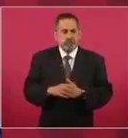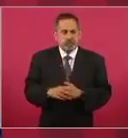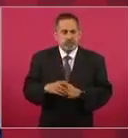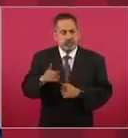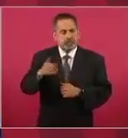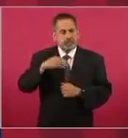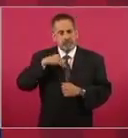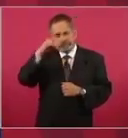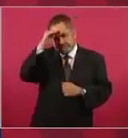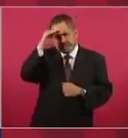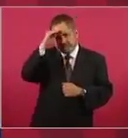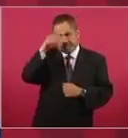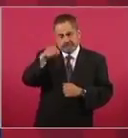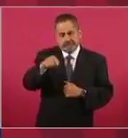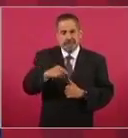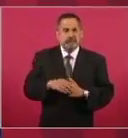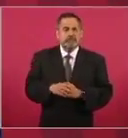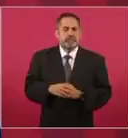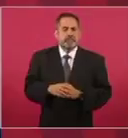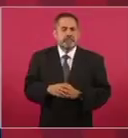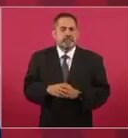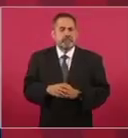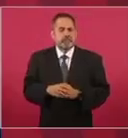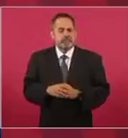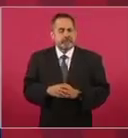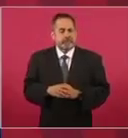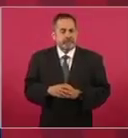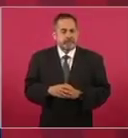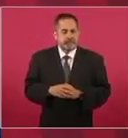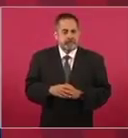Pienso que antes de